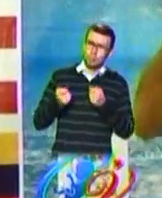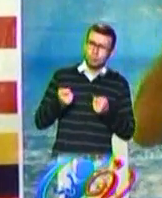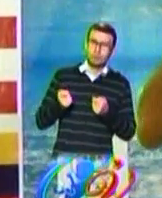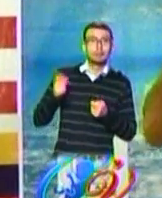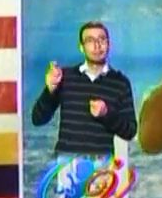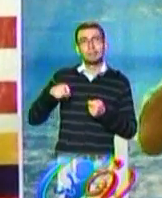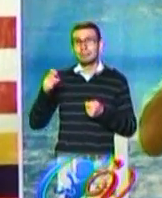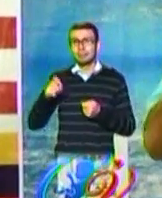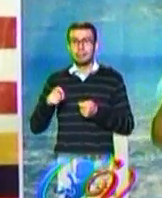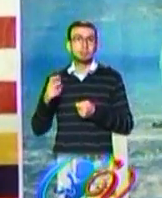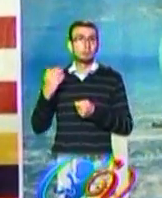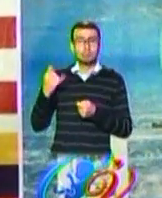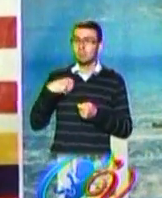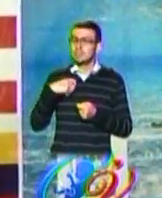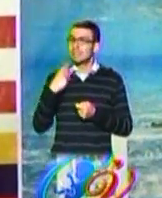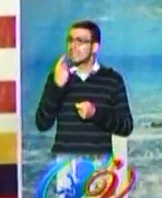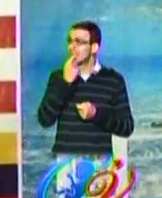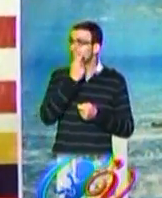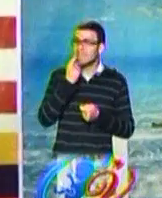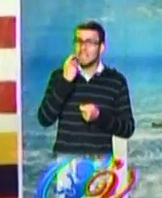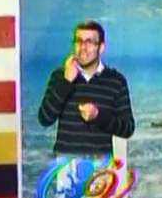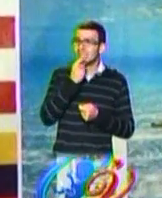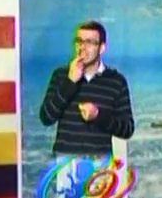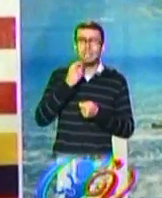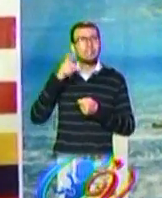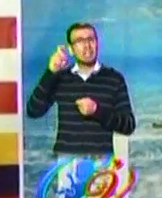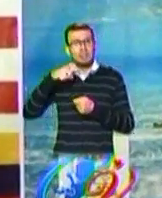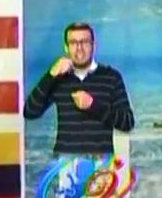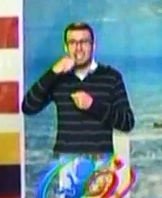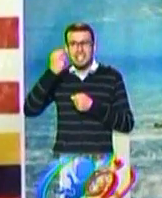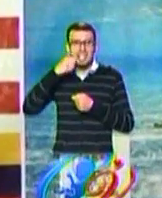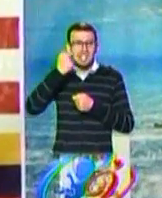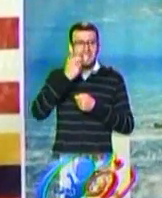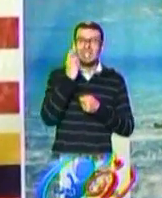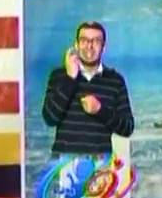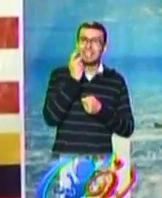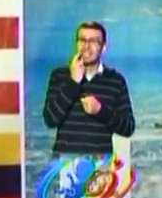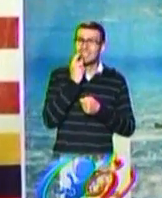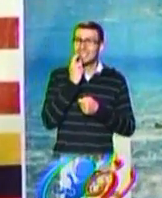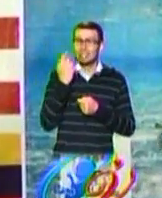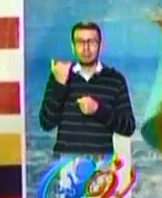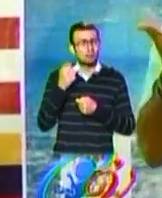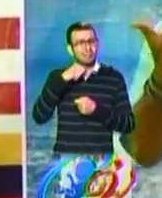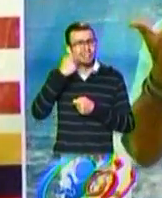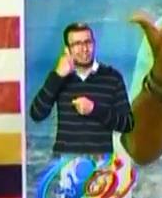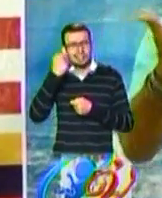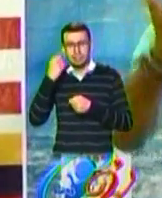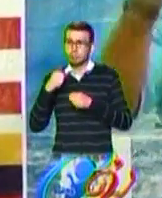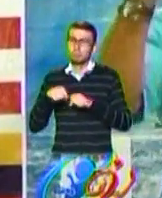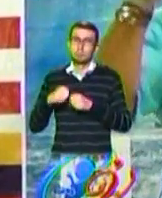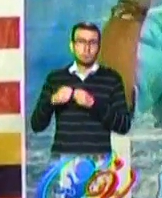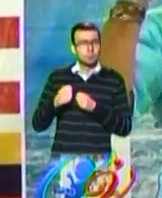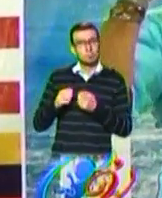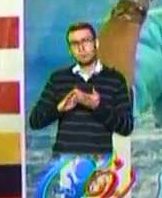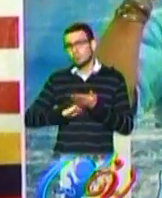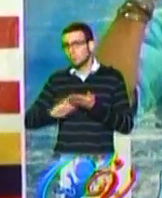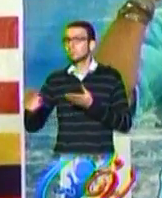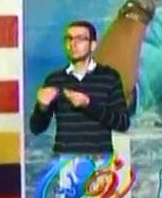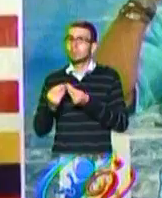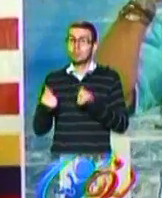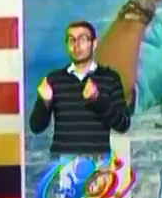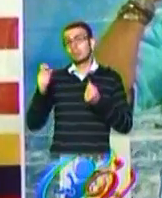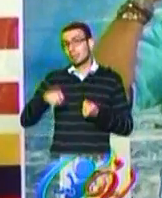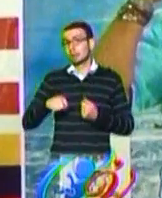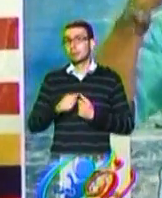esas pilas que tenía en la boca que le están causando ese campo electromagnético. Lo segundo que hay que hacerle a ella, además de corregirle